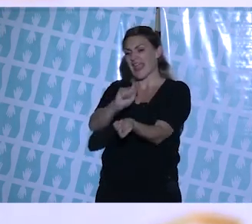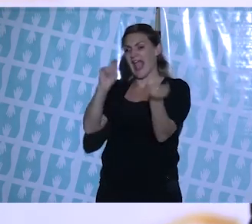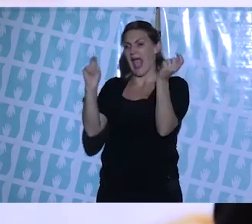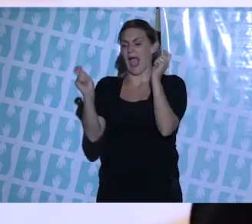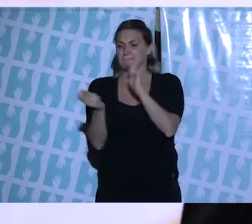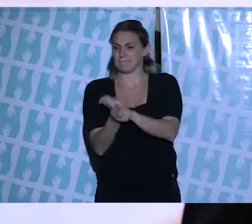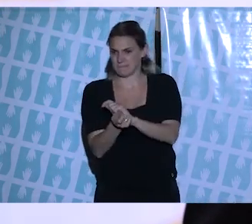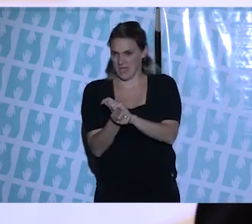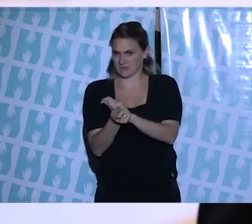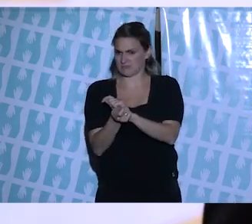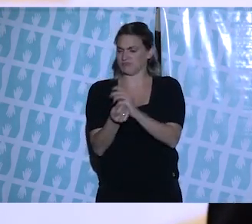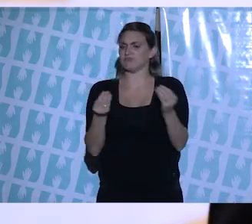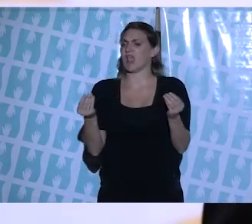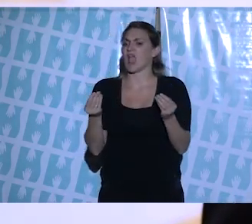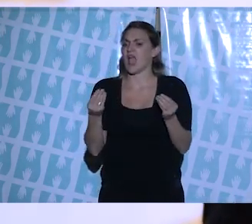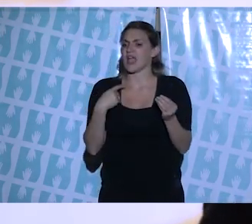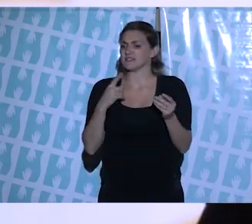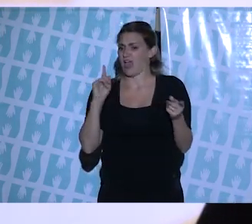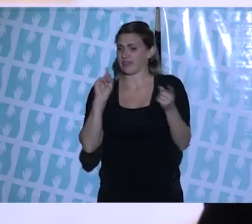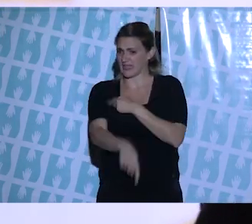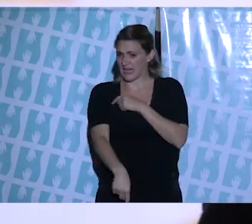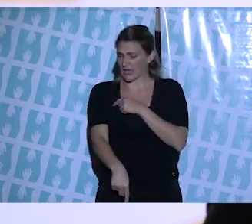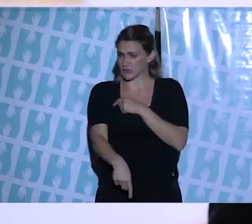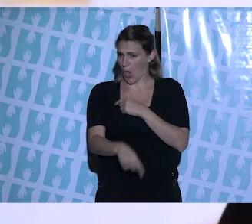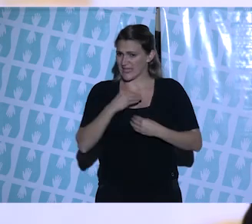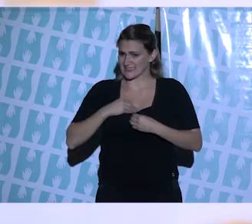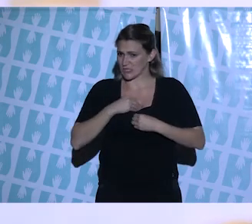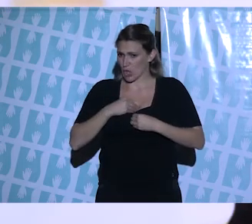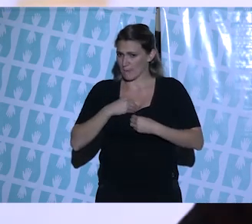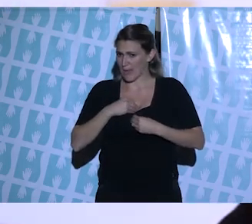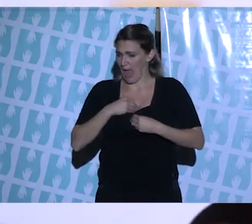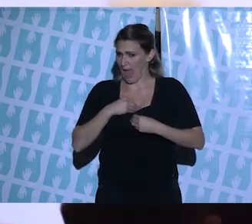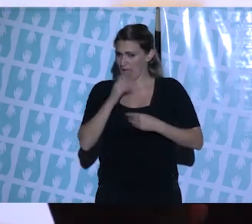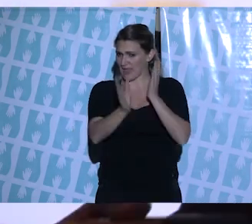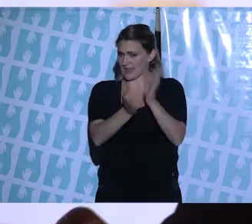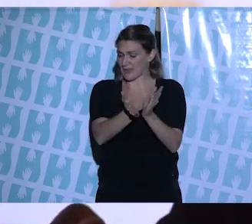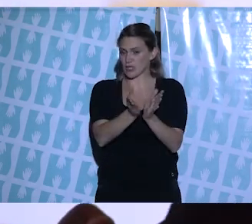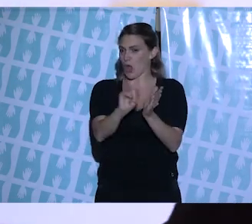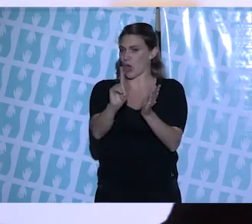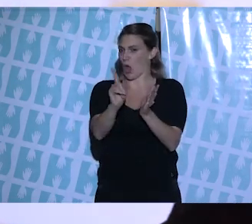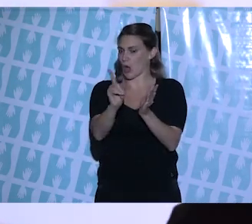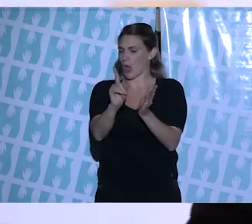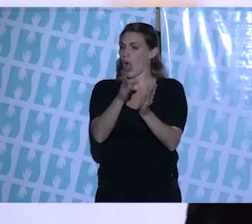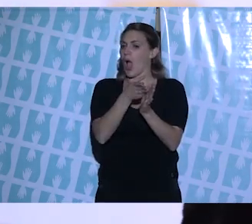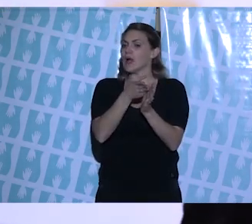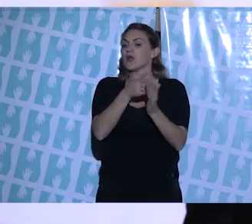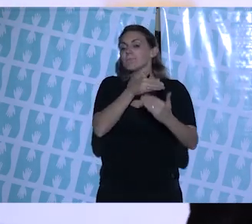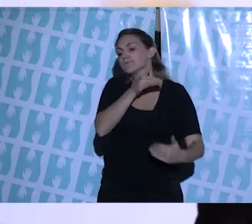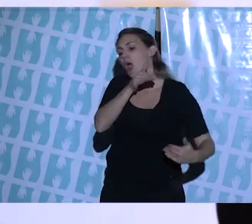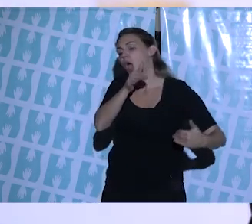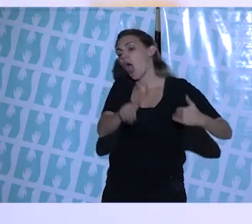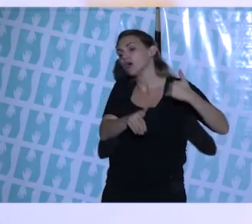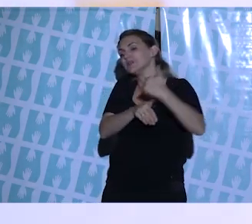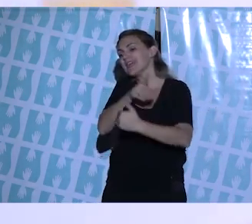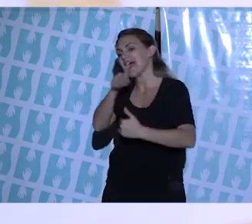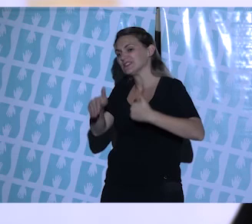significa que no actúan modificando los síntomas directamente, sino que actúan sobre el proceso patológico.